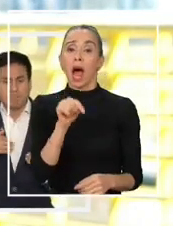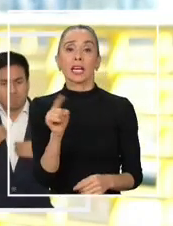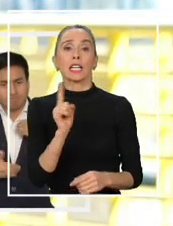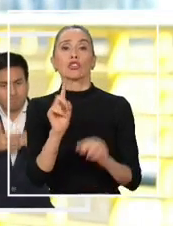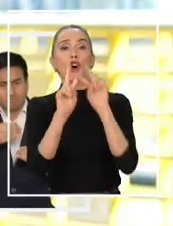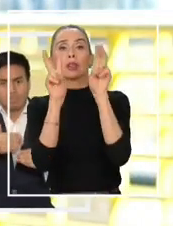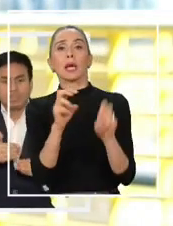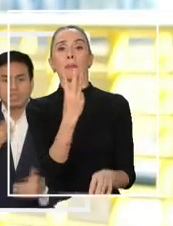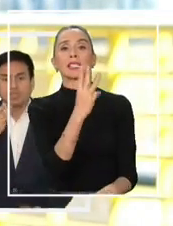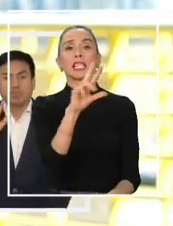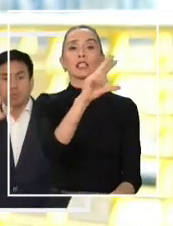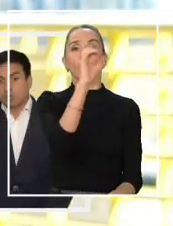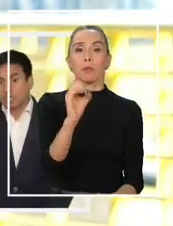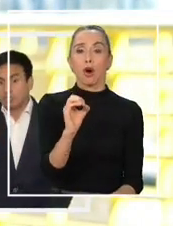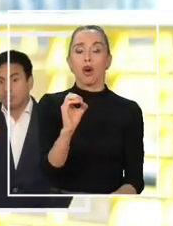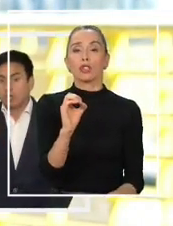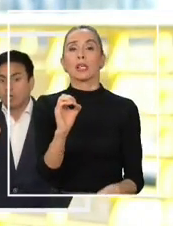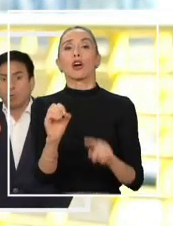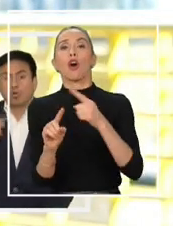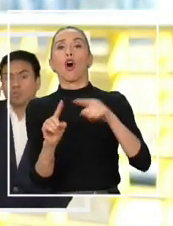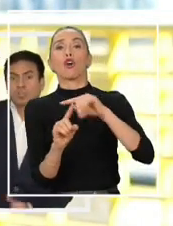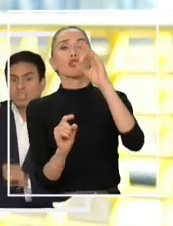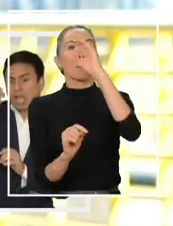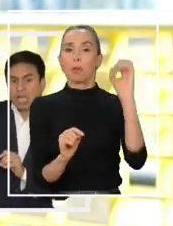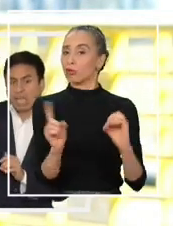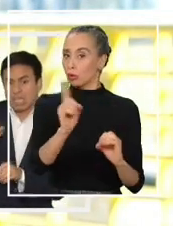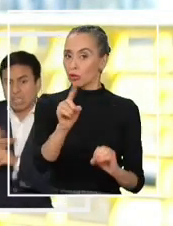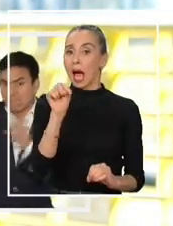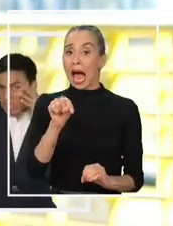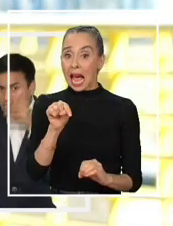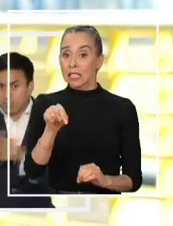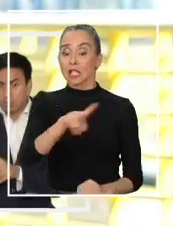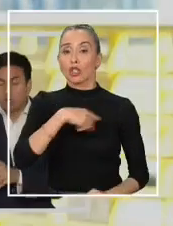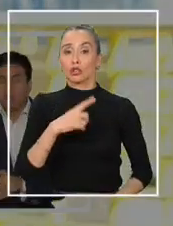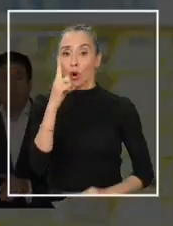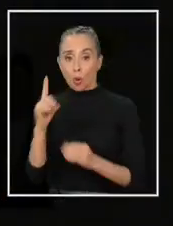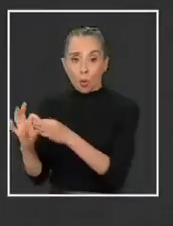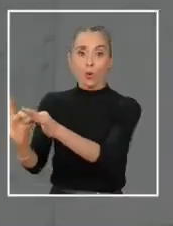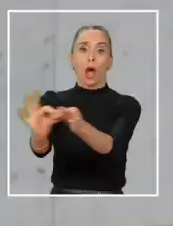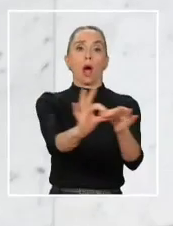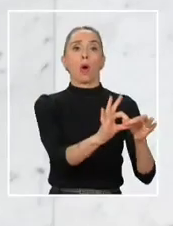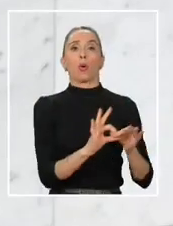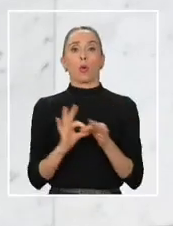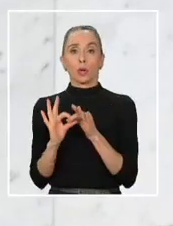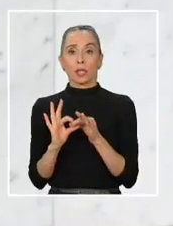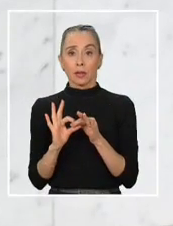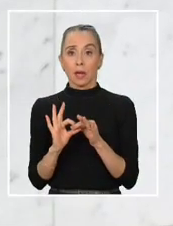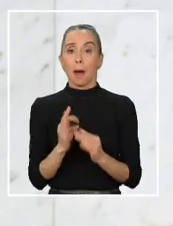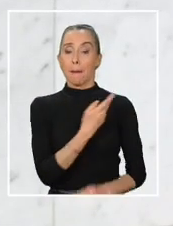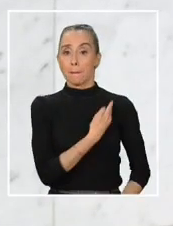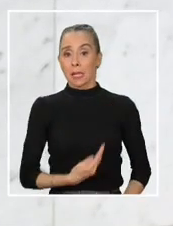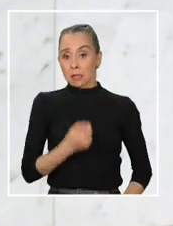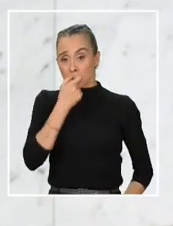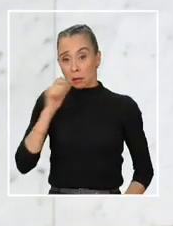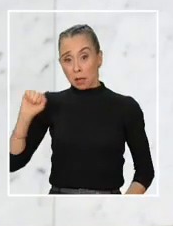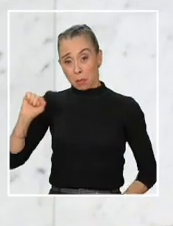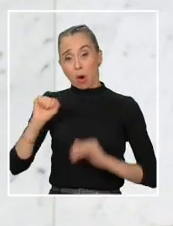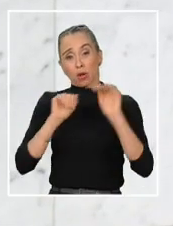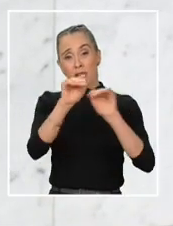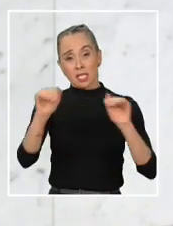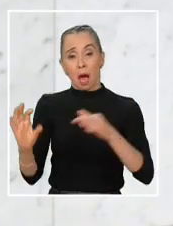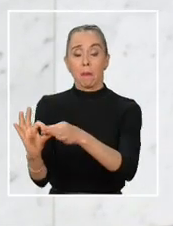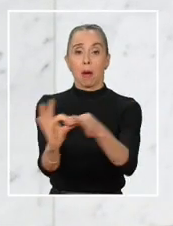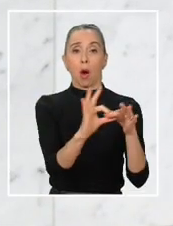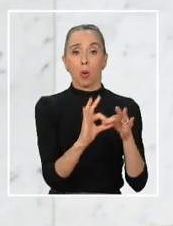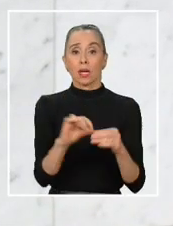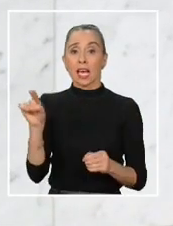hay una cuestión del 38% o de otro porcentaje. Acá tenemos que ser una unidad. Llamado del presidente a la unidad por un hecho